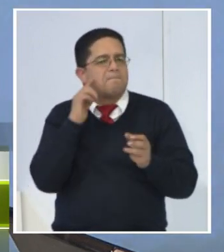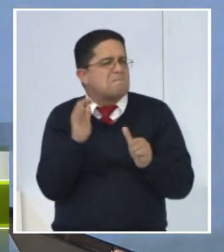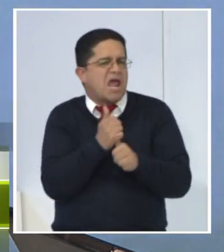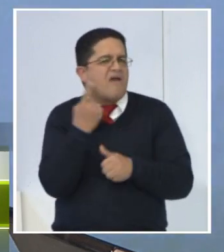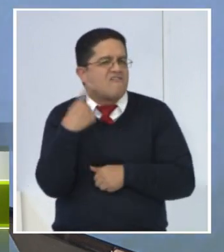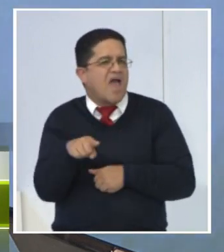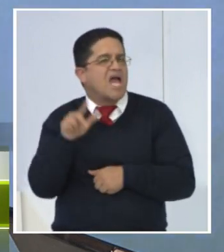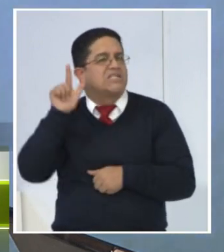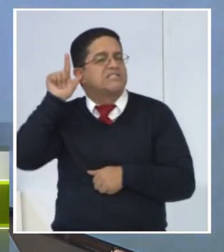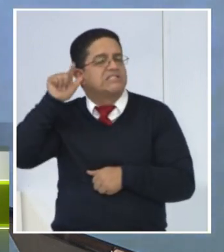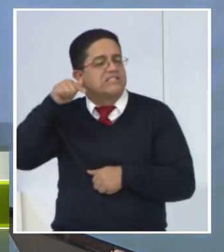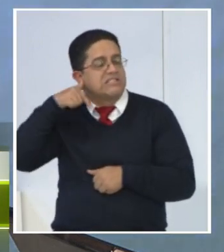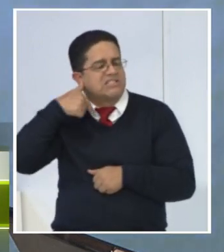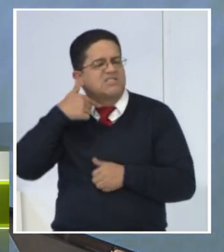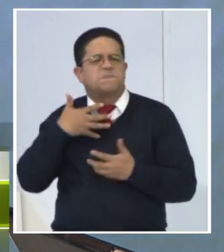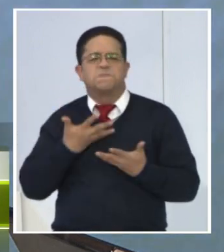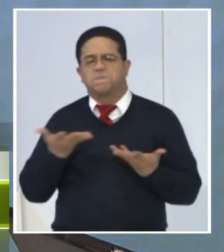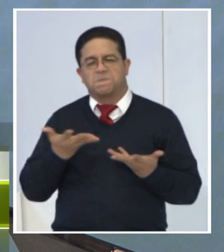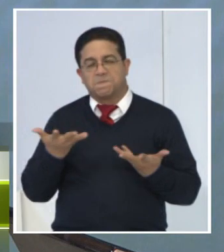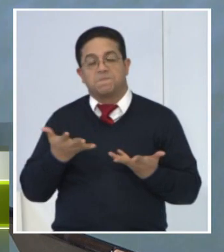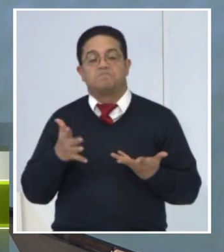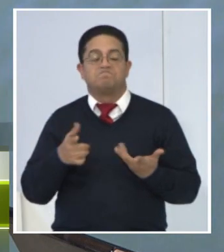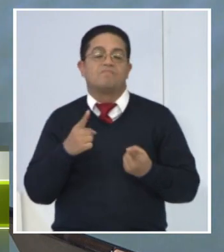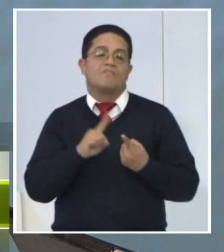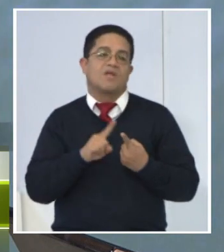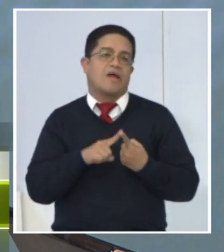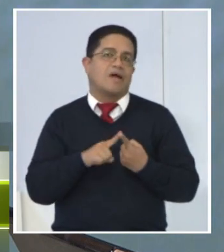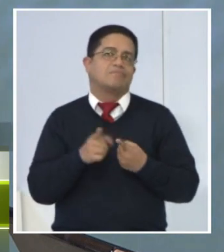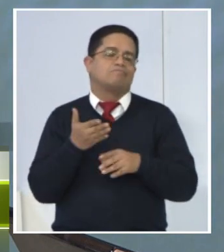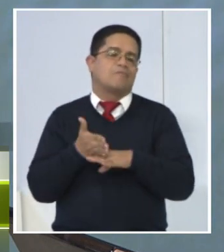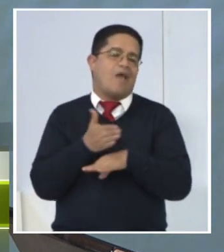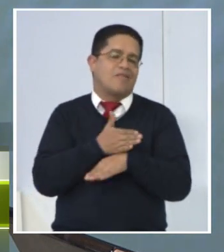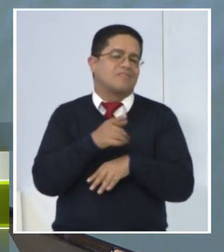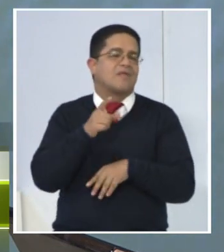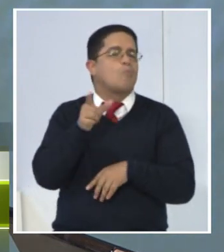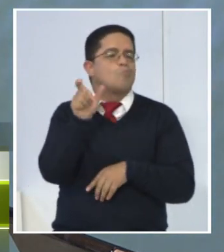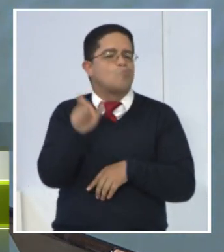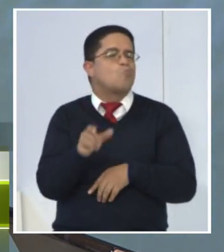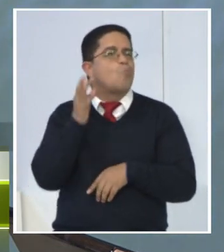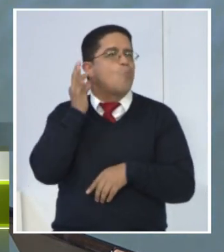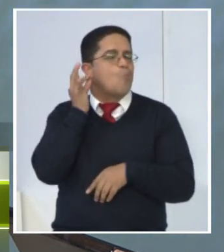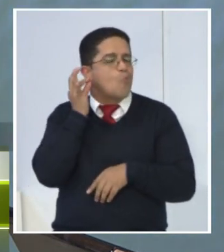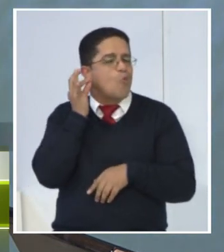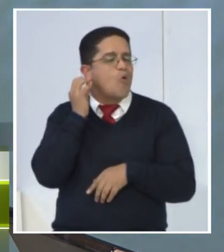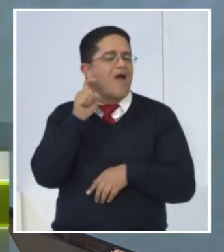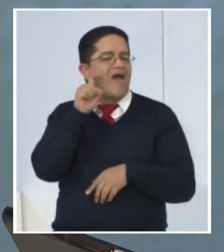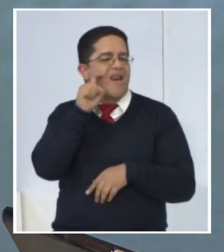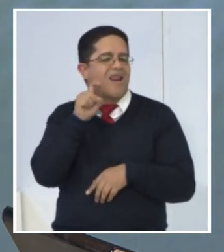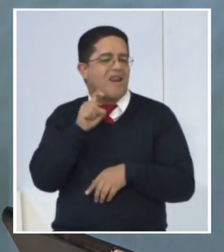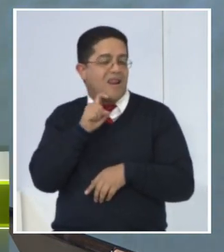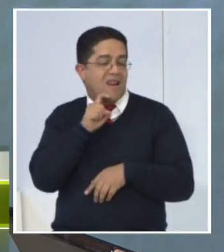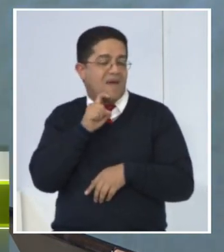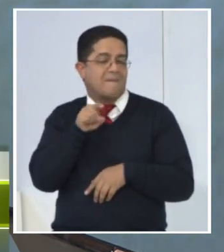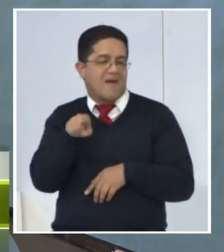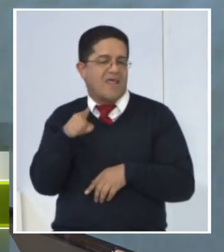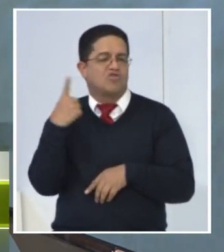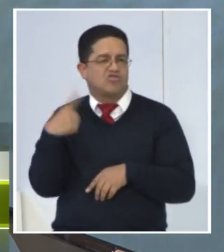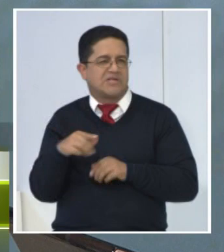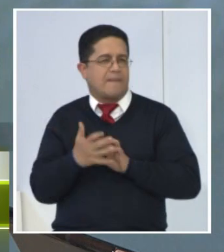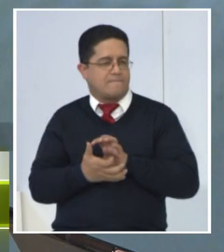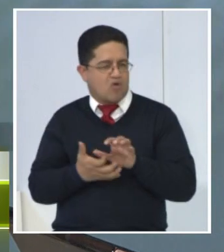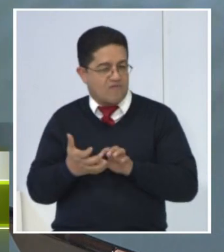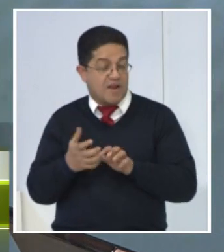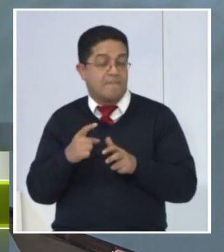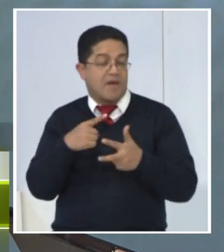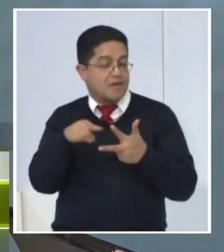auditiva. ¿Y a qué se debe esto? Bueno, mira, pues patologías congénitas, en los niños existen procesos infecciosos durante el embarazo y lo importante